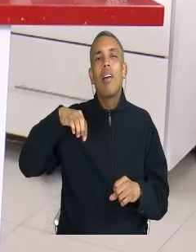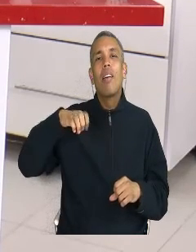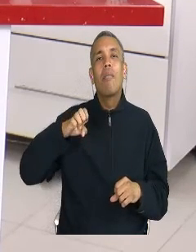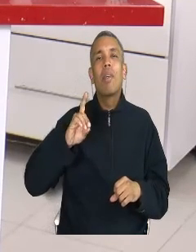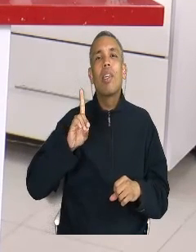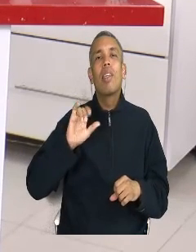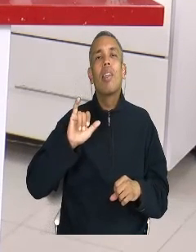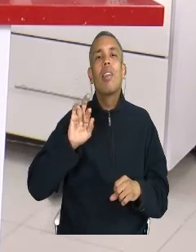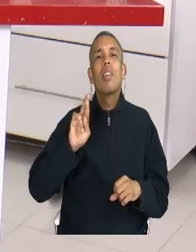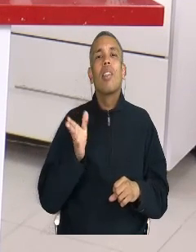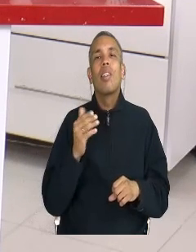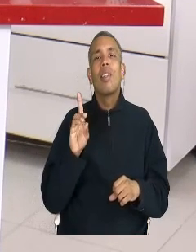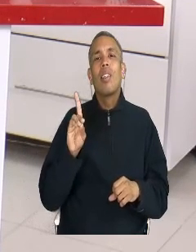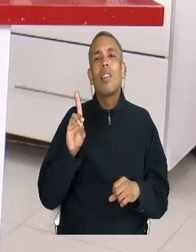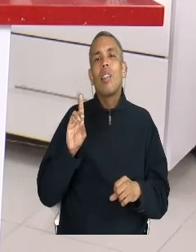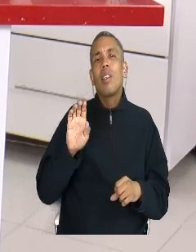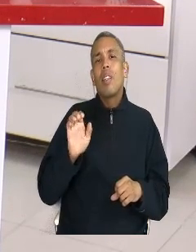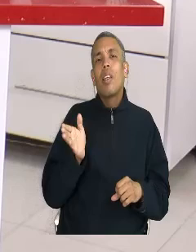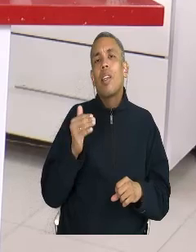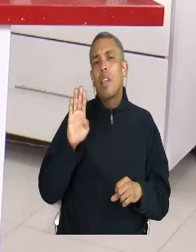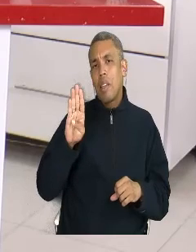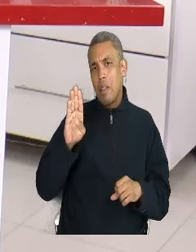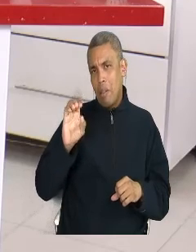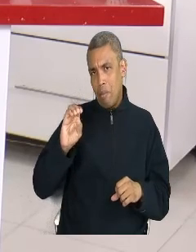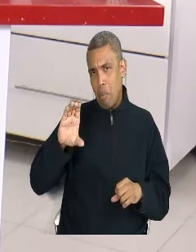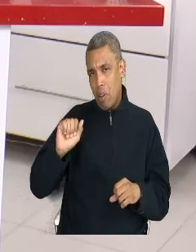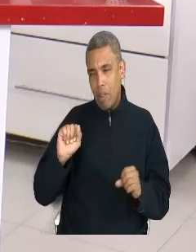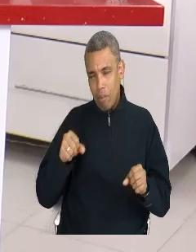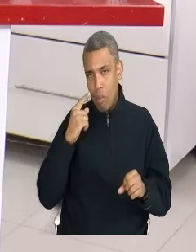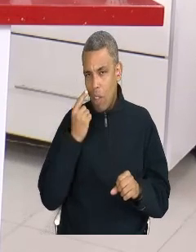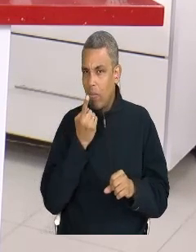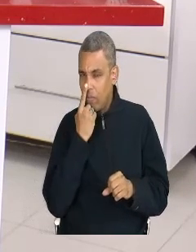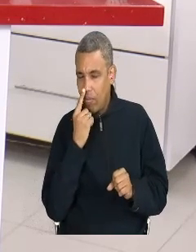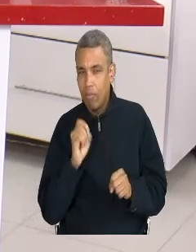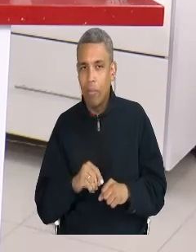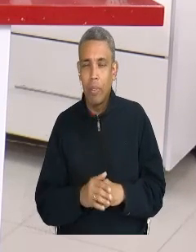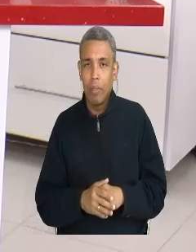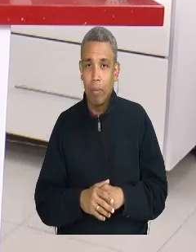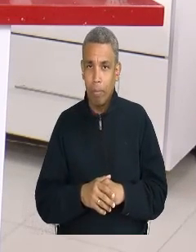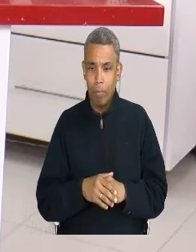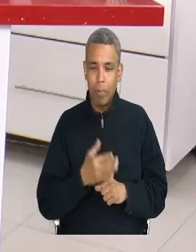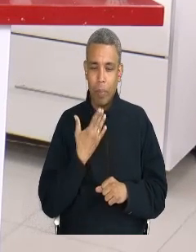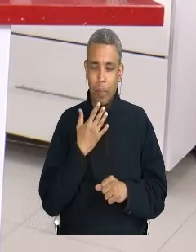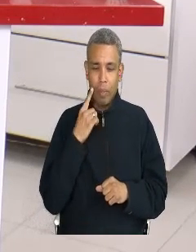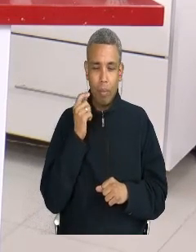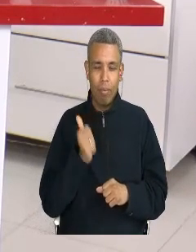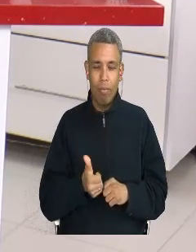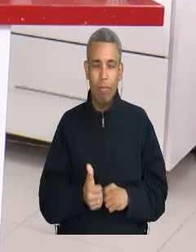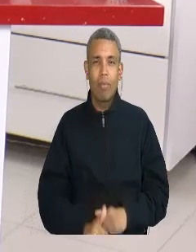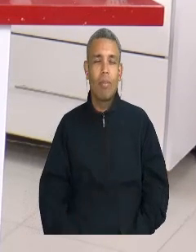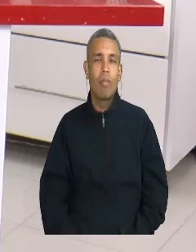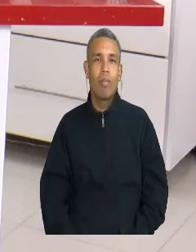Entonces acá ya vean. Queda muy, muy chévere el color y la presentación va a ser muy, muy chévere, muy agradable.